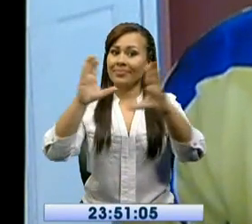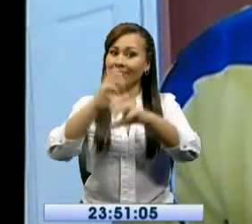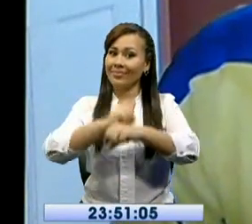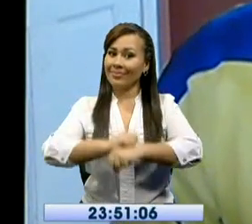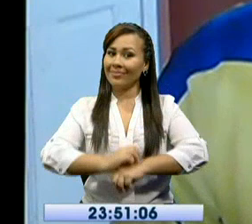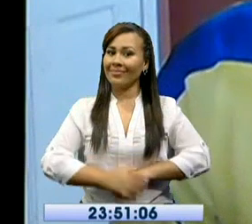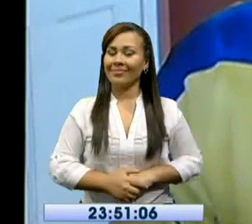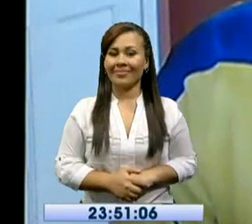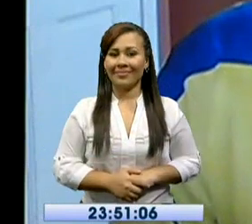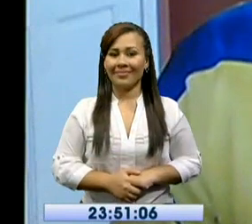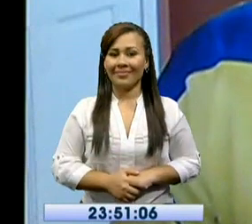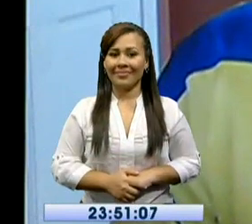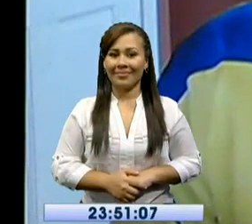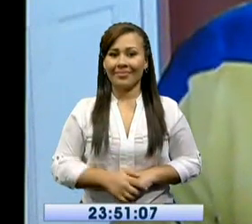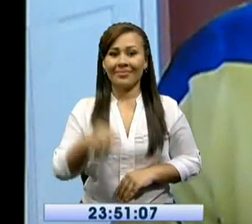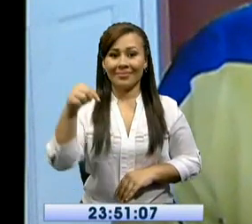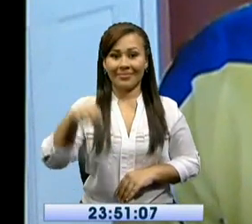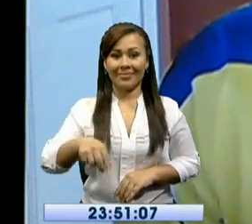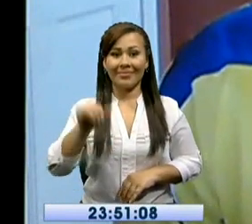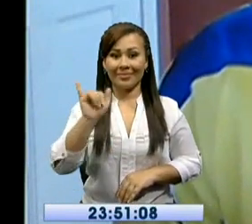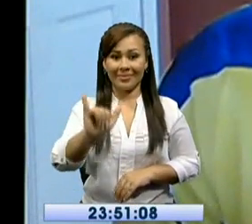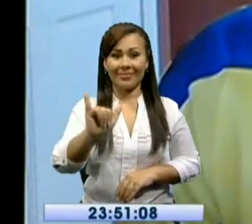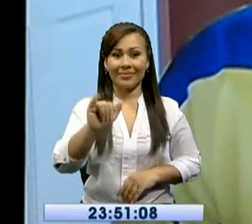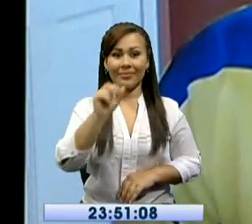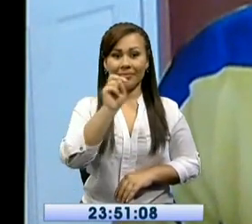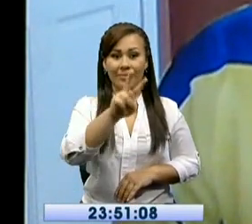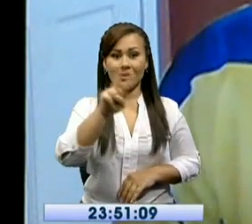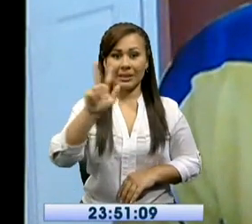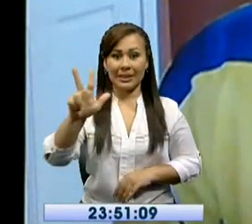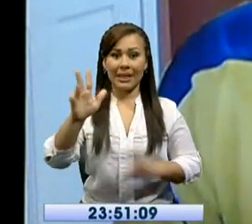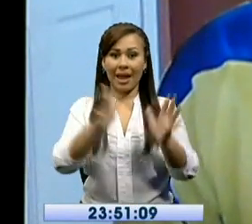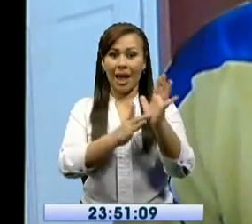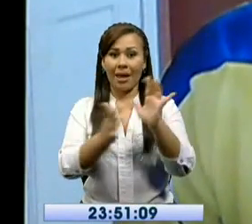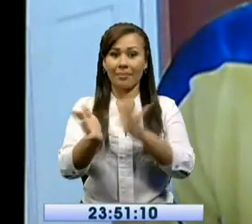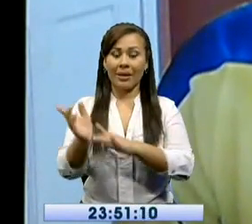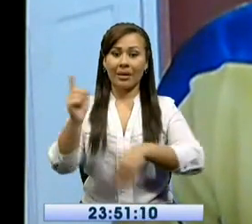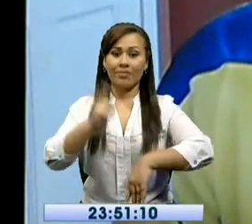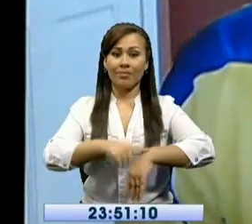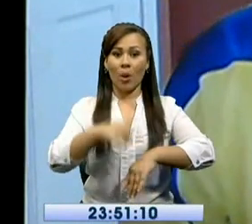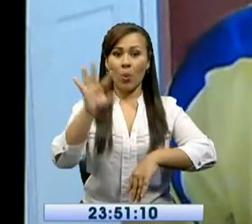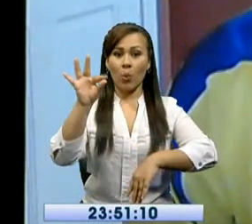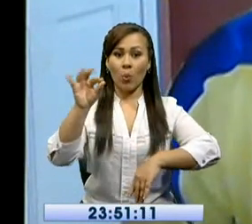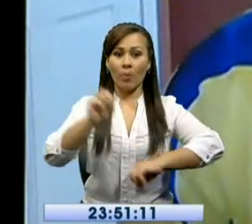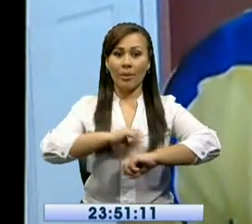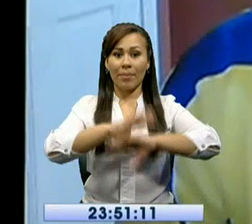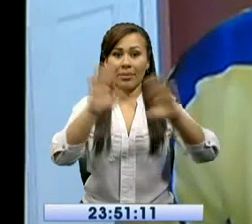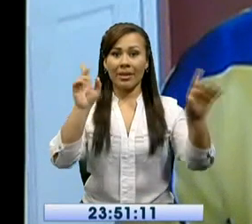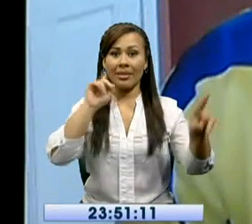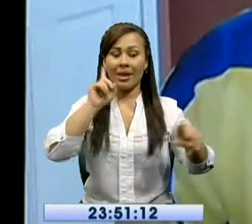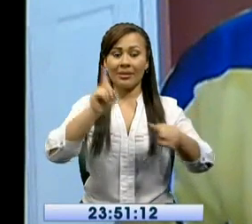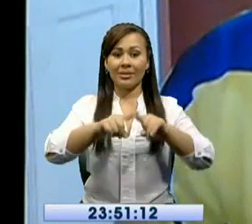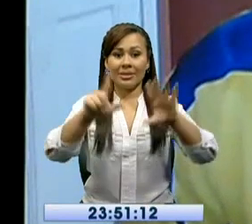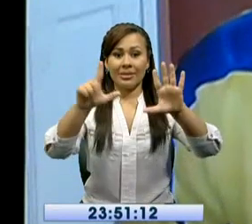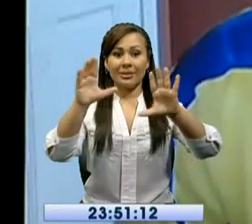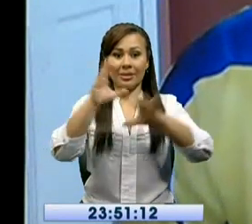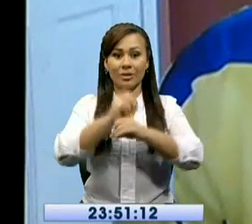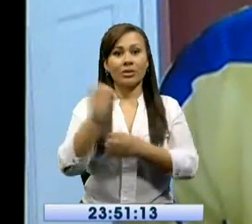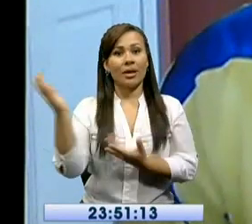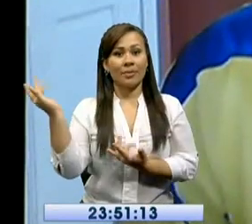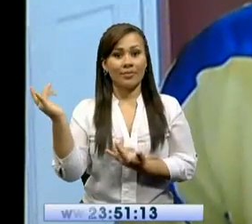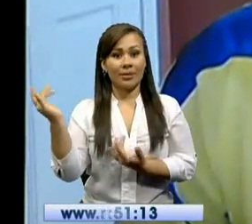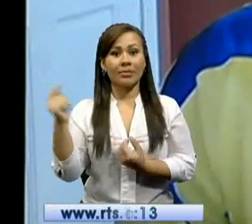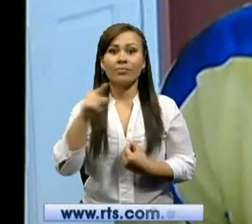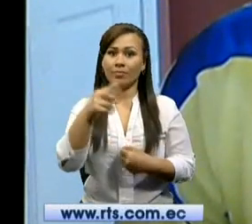noche. Será este sábado 23 de abril, de 9 de la mañana, repito, hasta las 7 de la noche. Esperamos